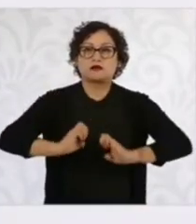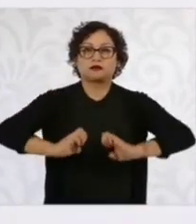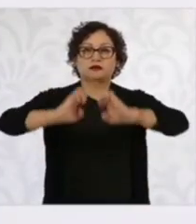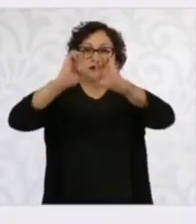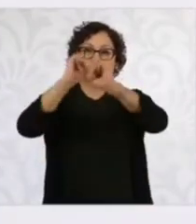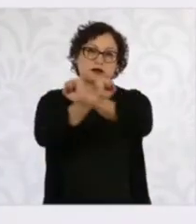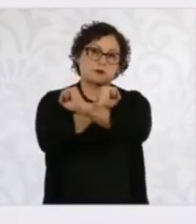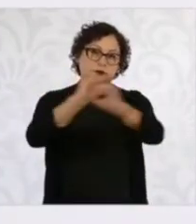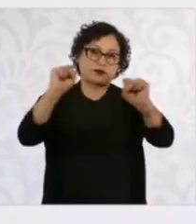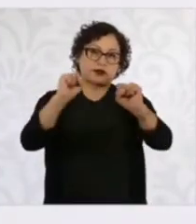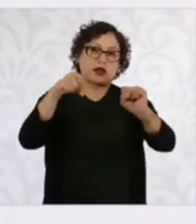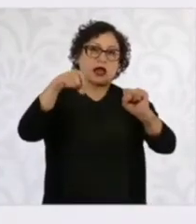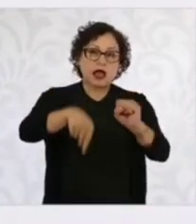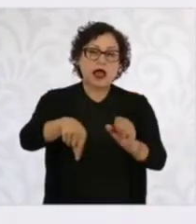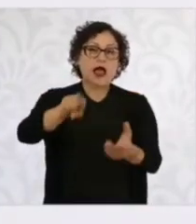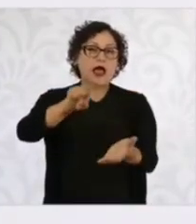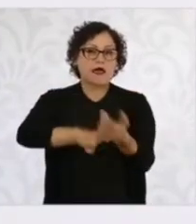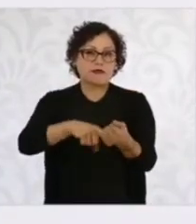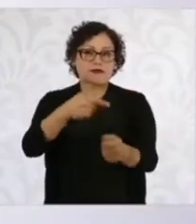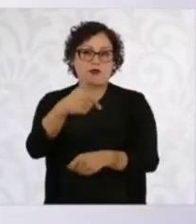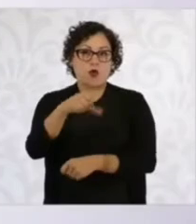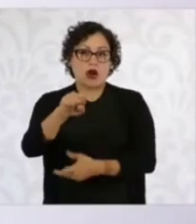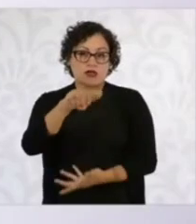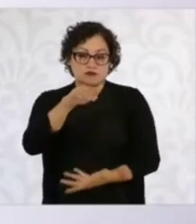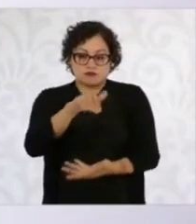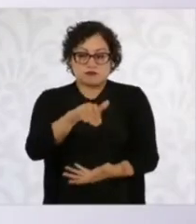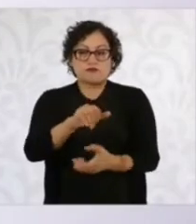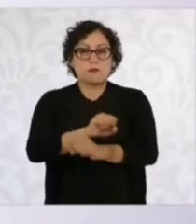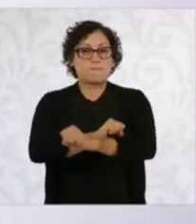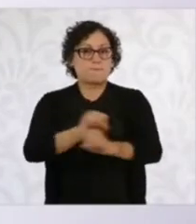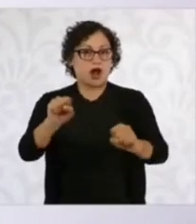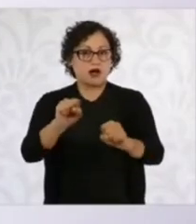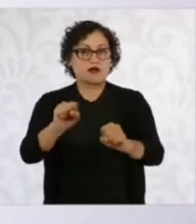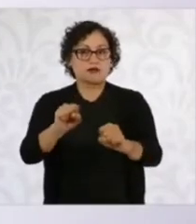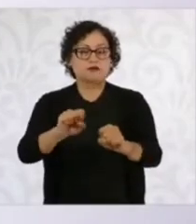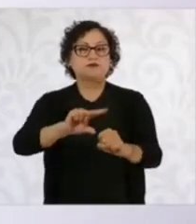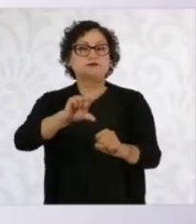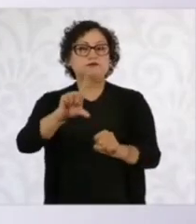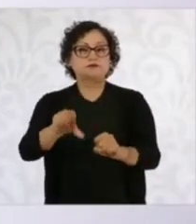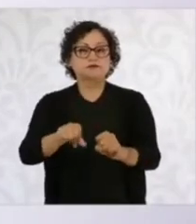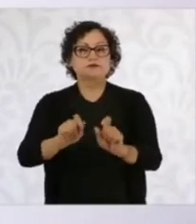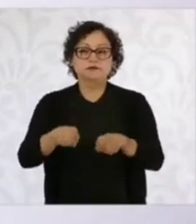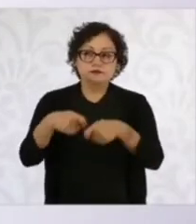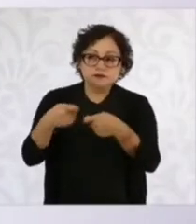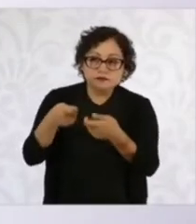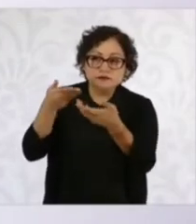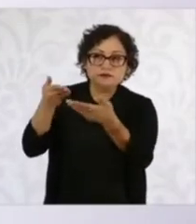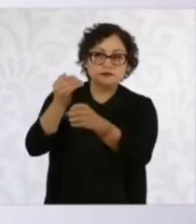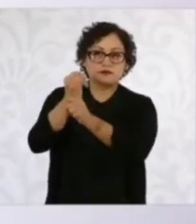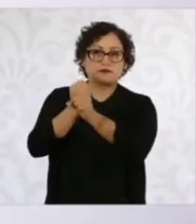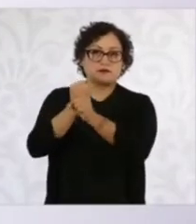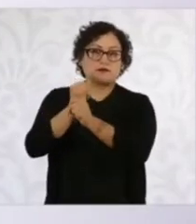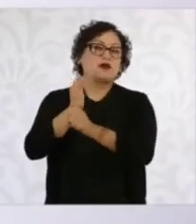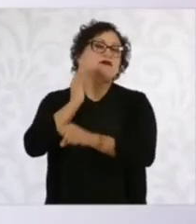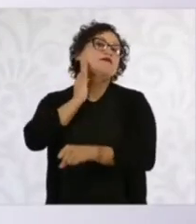por un tanque de gas. Y entonces la fiscalía pues tiene que hacer investigaciones de